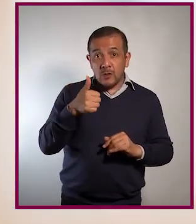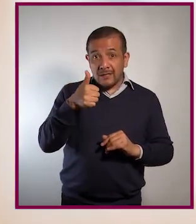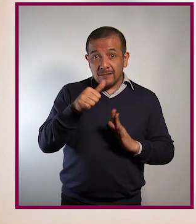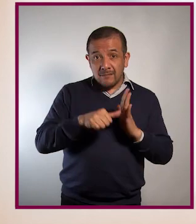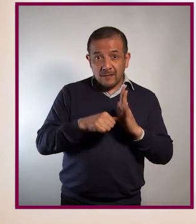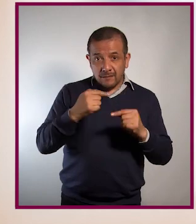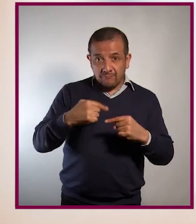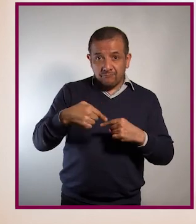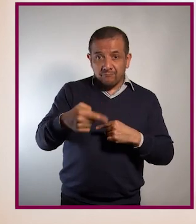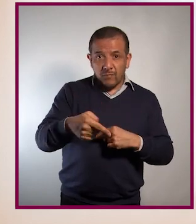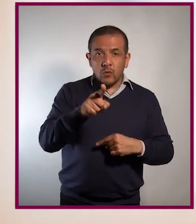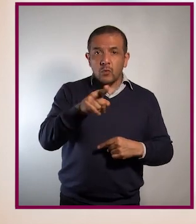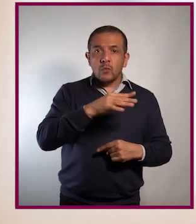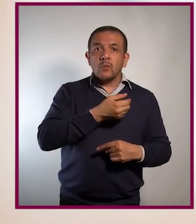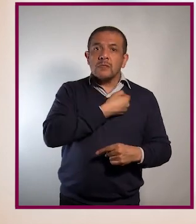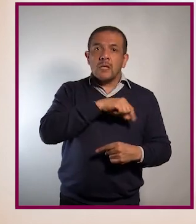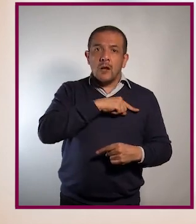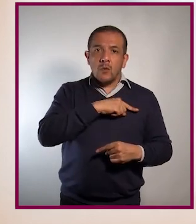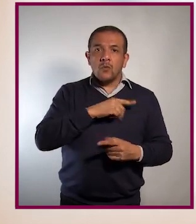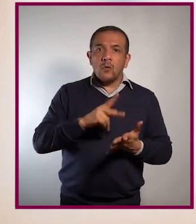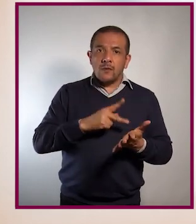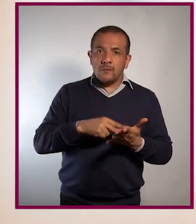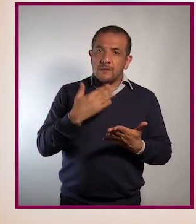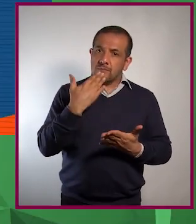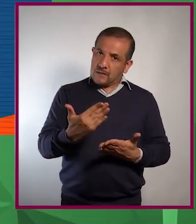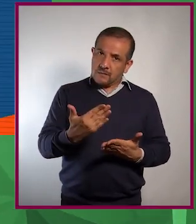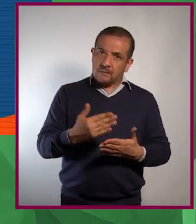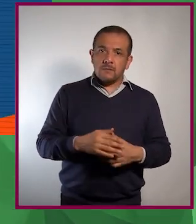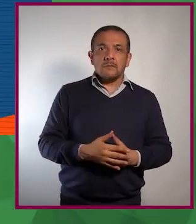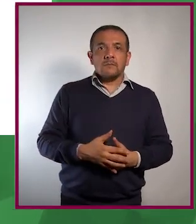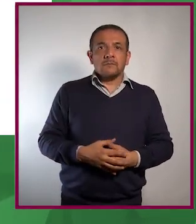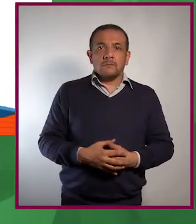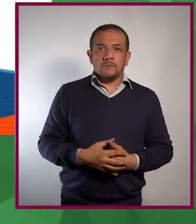pero al cabo de ese tiempo recuperarán su salud.